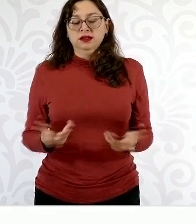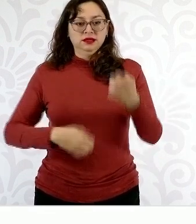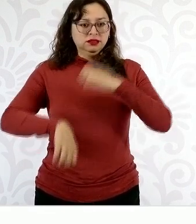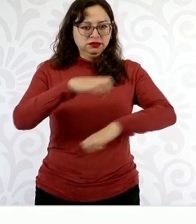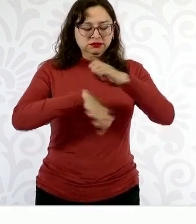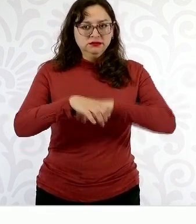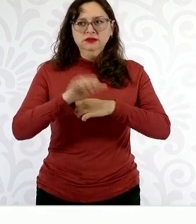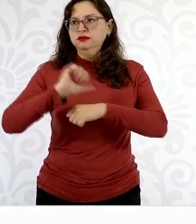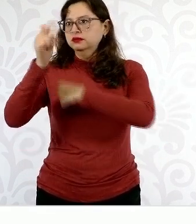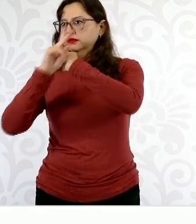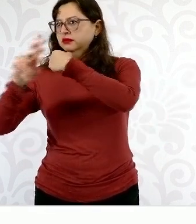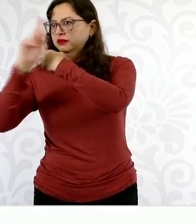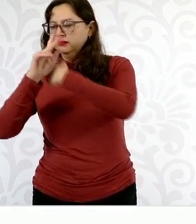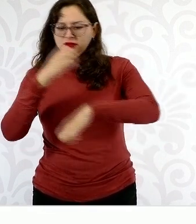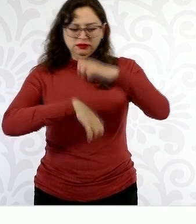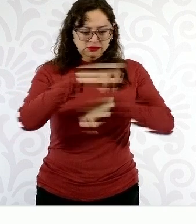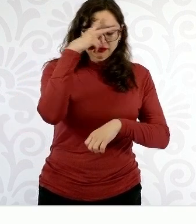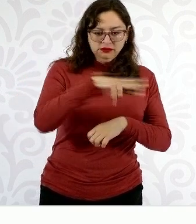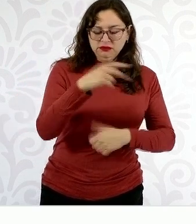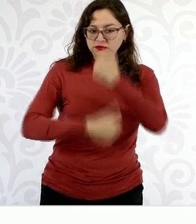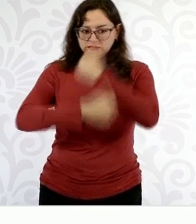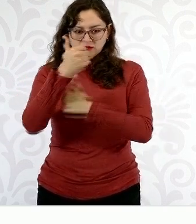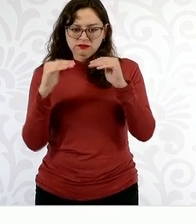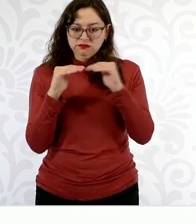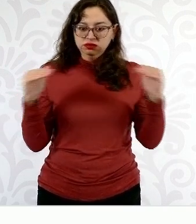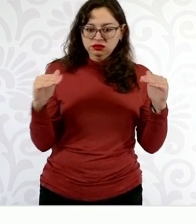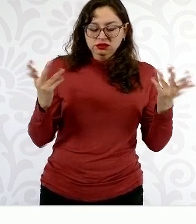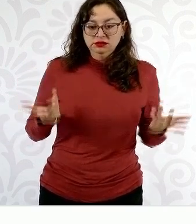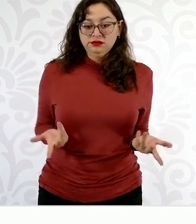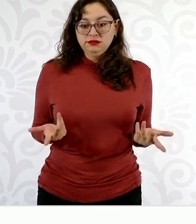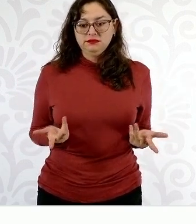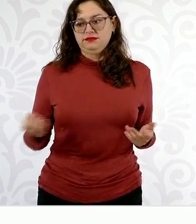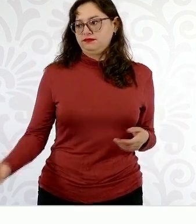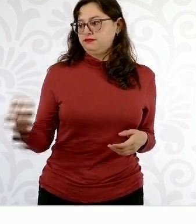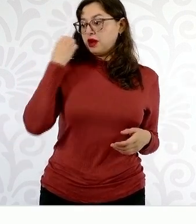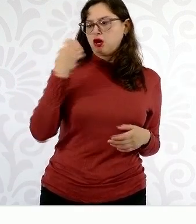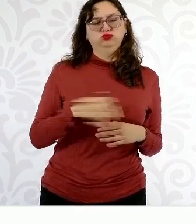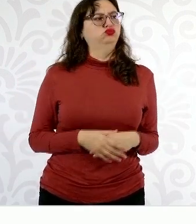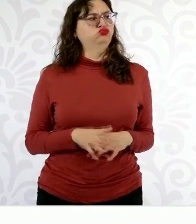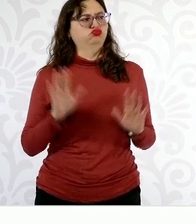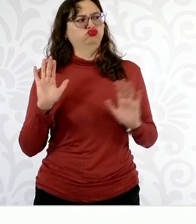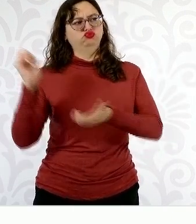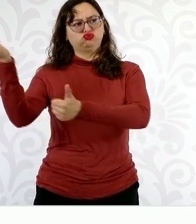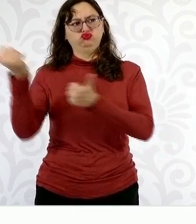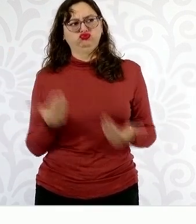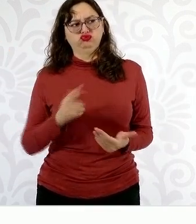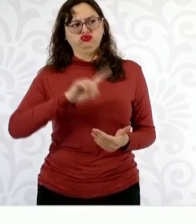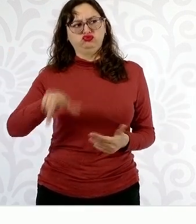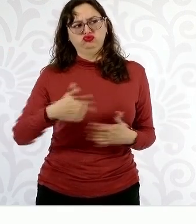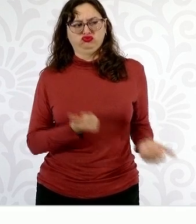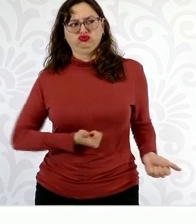¿no? Es decir, que nos digan, esto es un producto que solo voy a utilizar para terminar otro producto y lo estoy